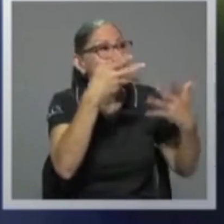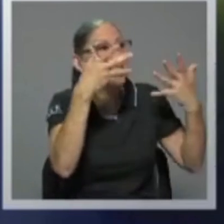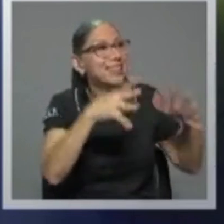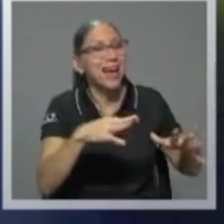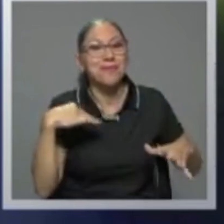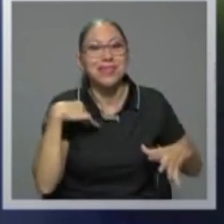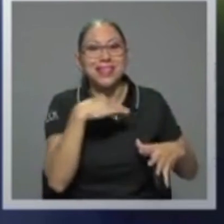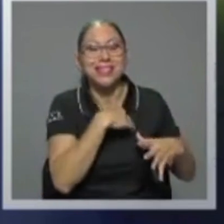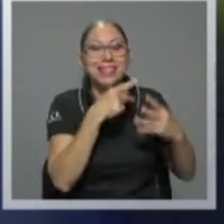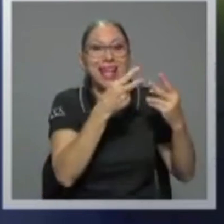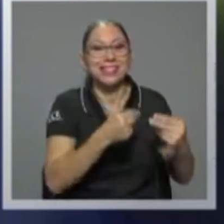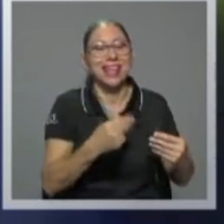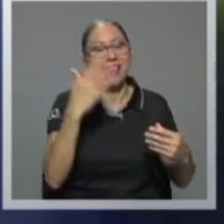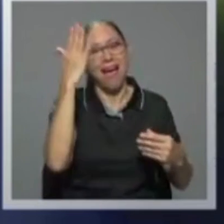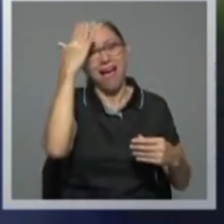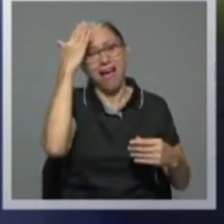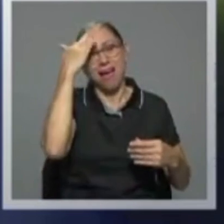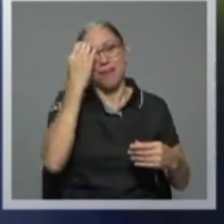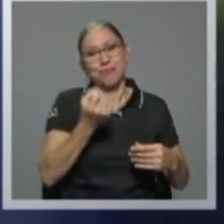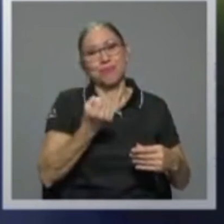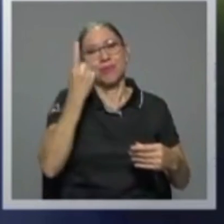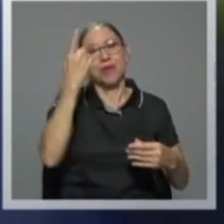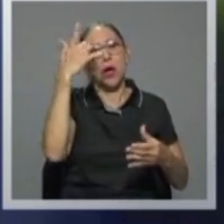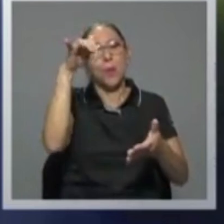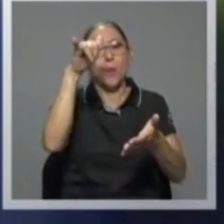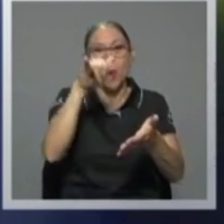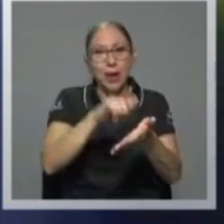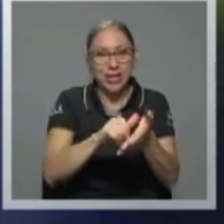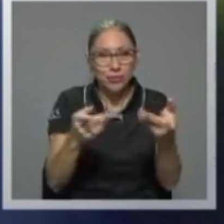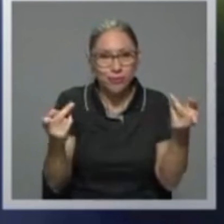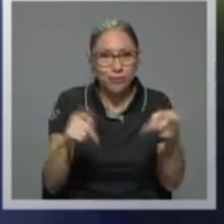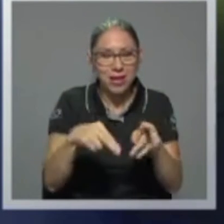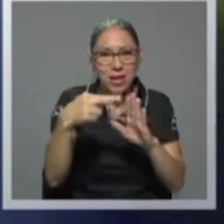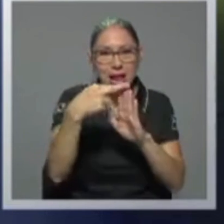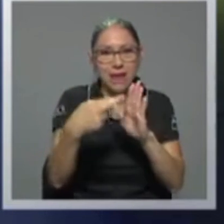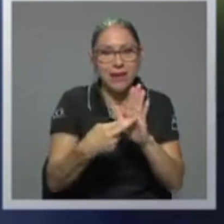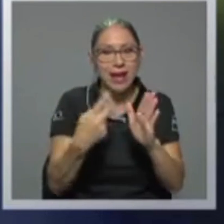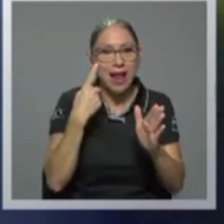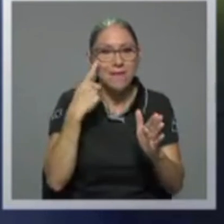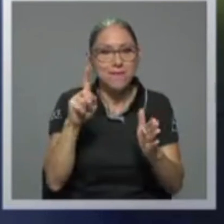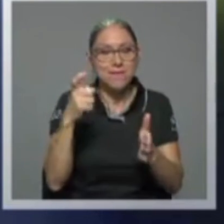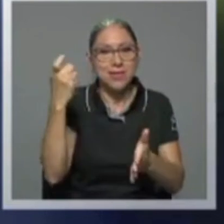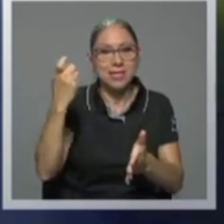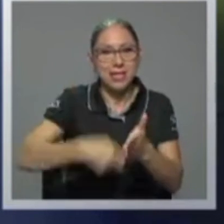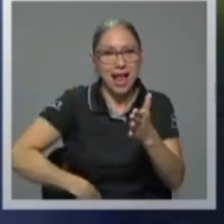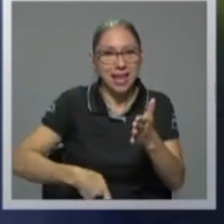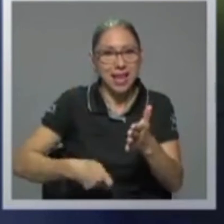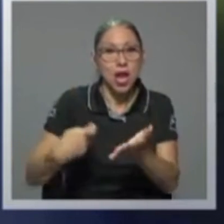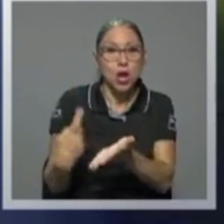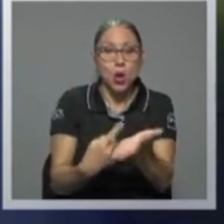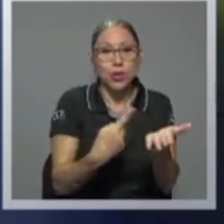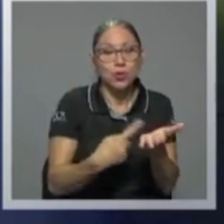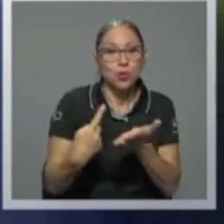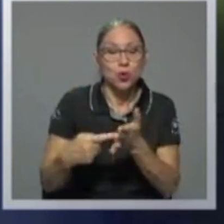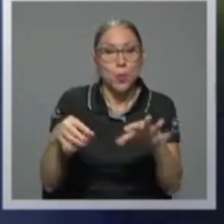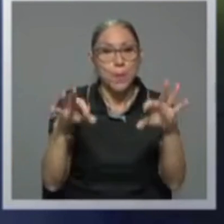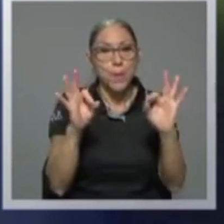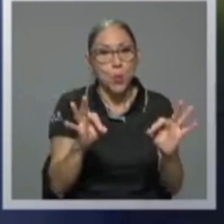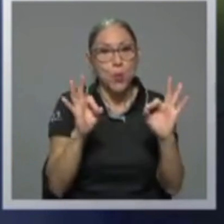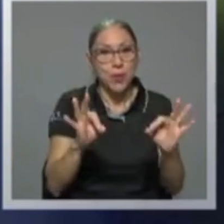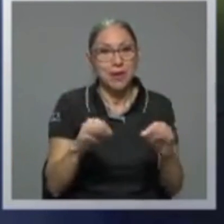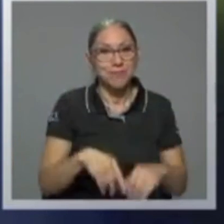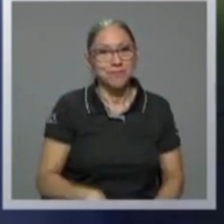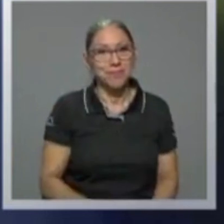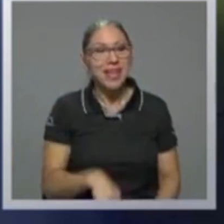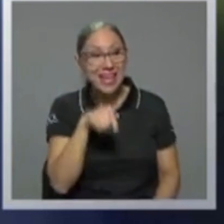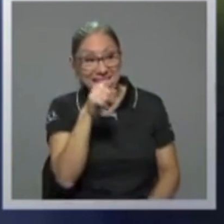tenía muy claro eso, y por eso lo de la regla fiscal lo discutió muy bien, y esa ley, que de